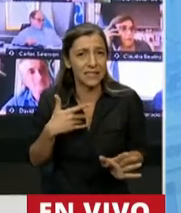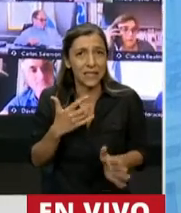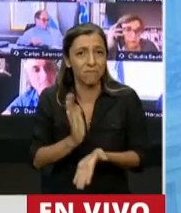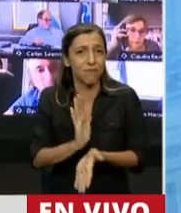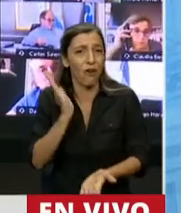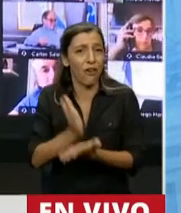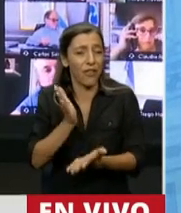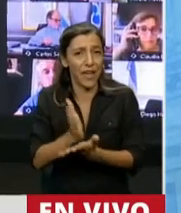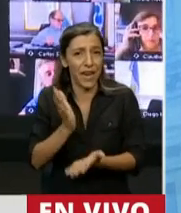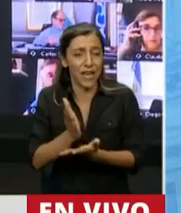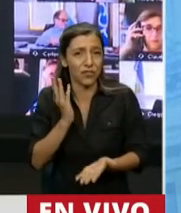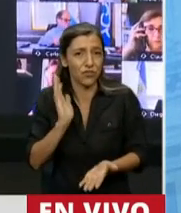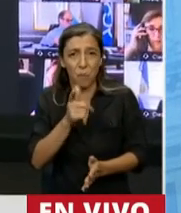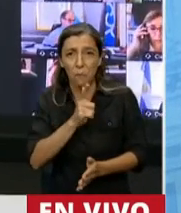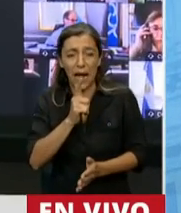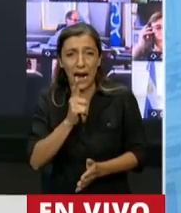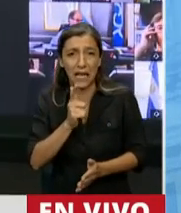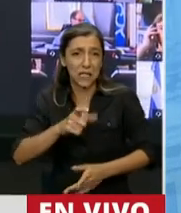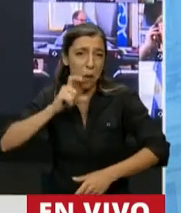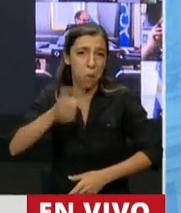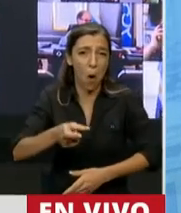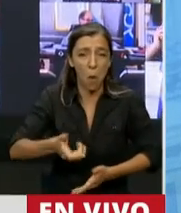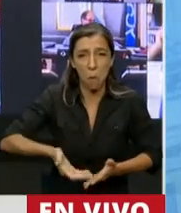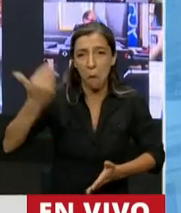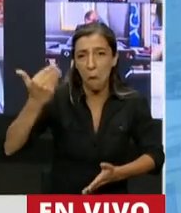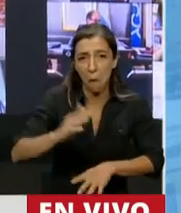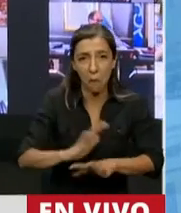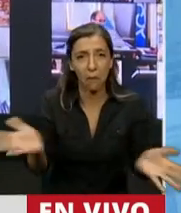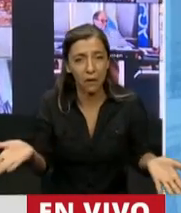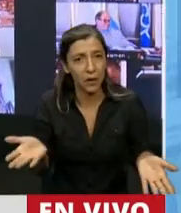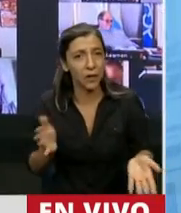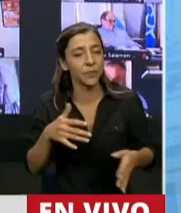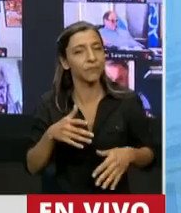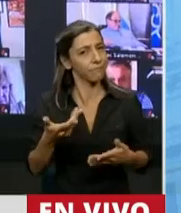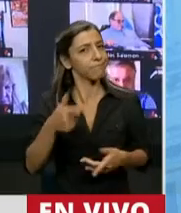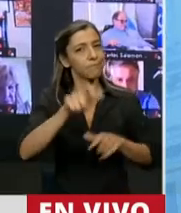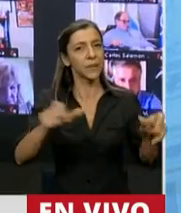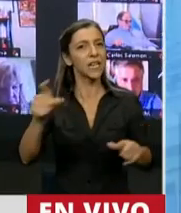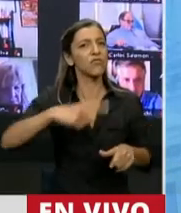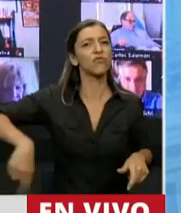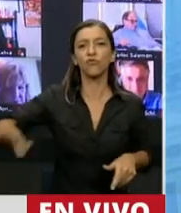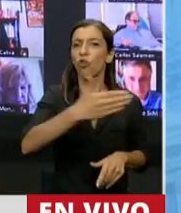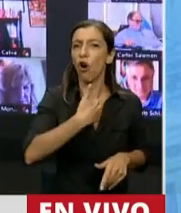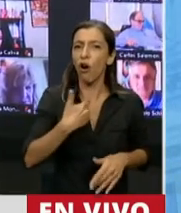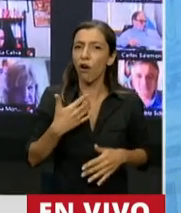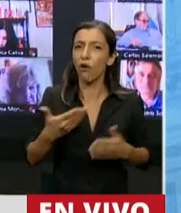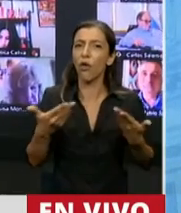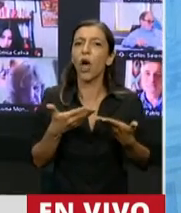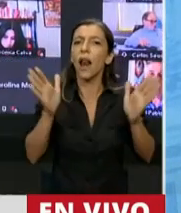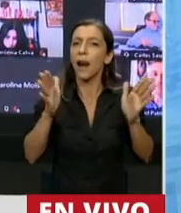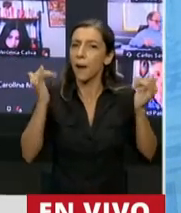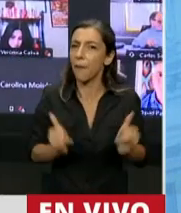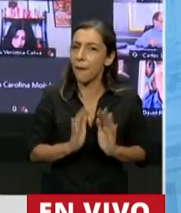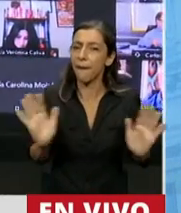avanzado sobre los derechos derechos constitucionales sobre las libertades de la persona sobre los